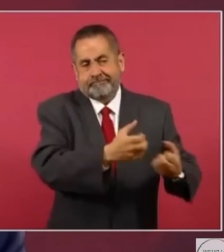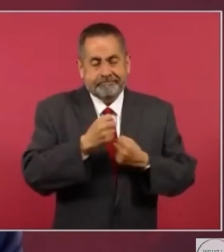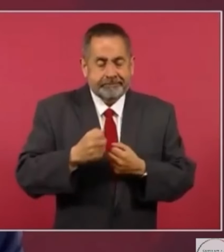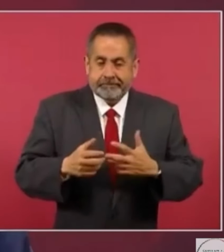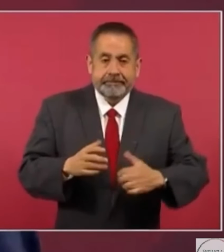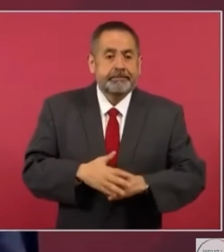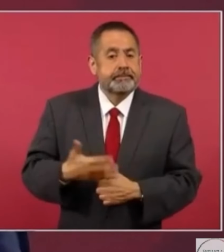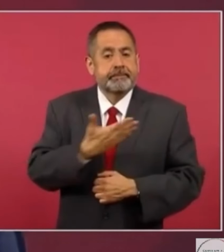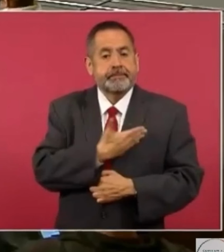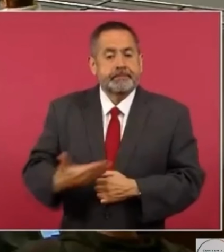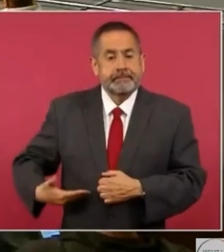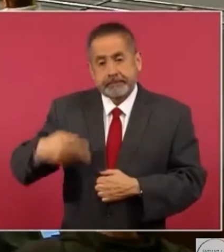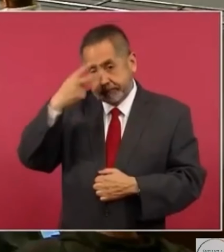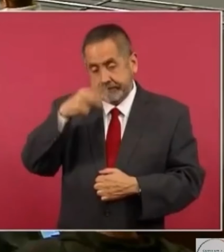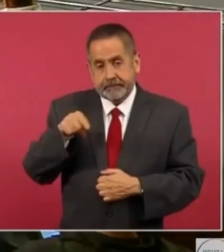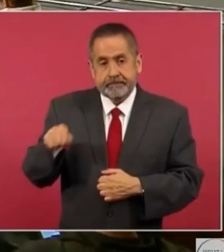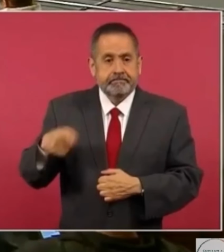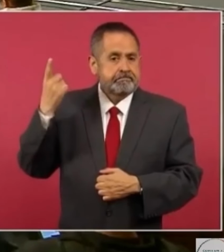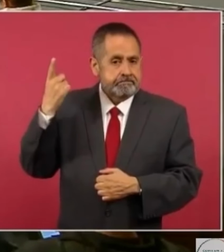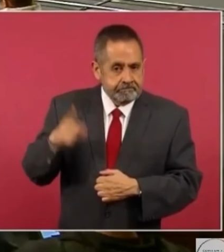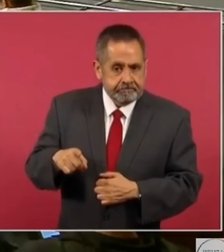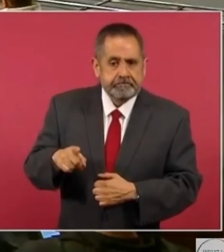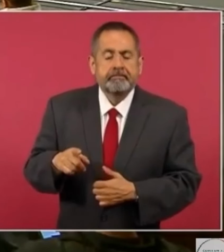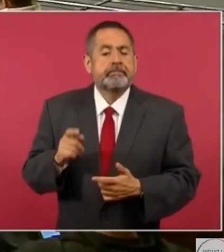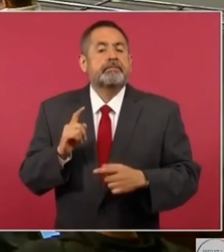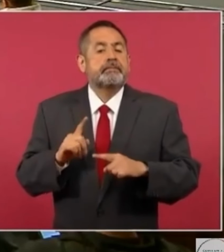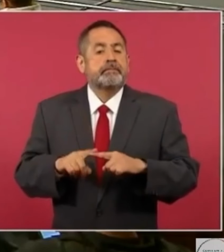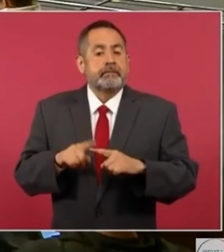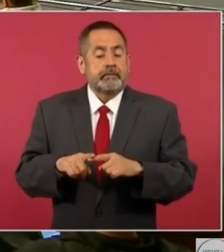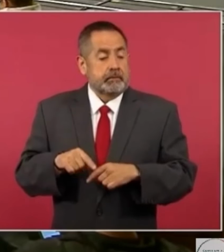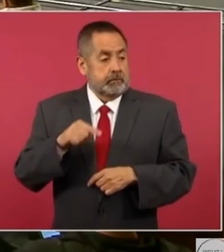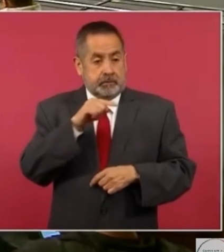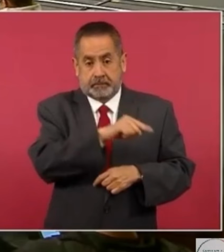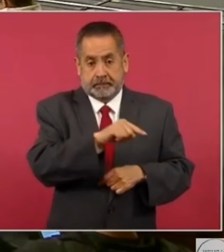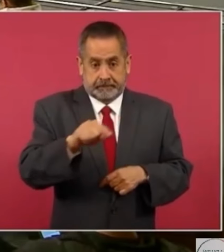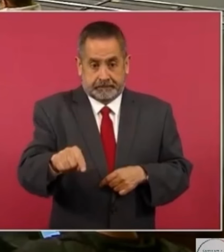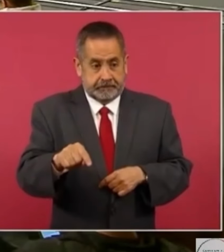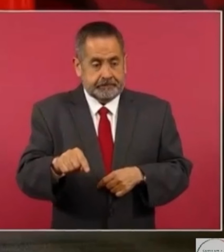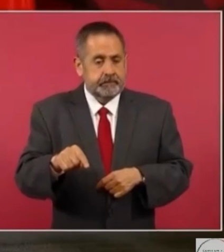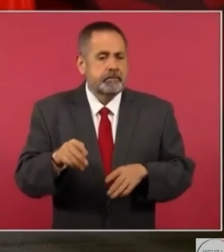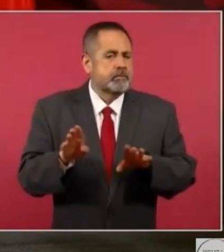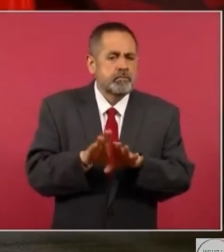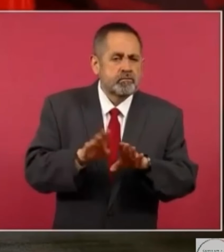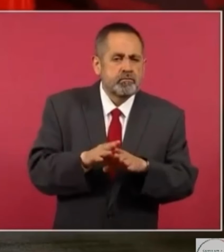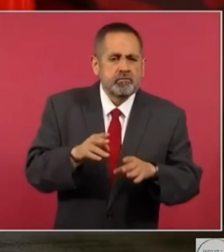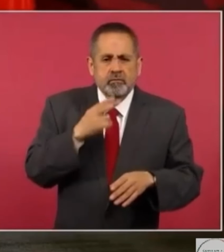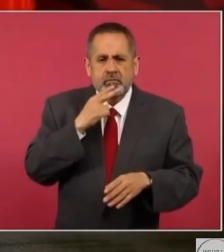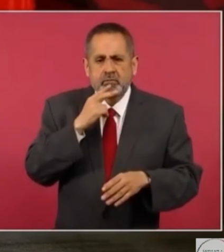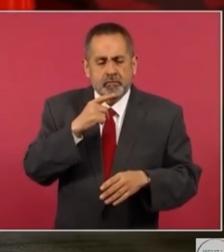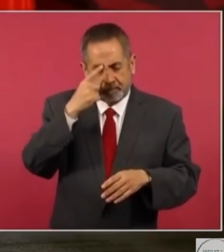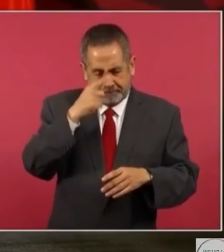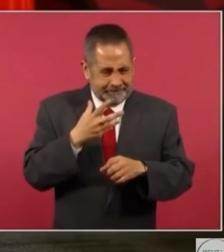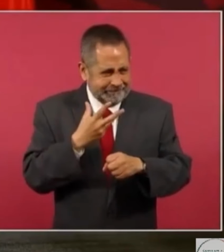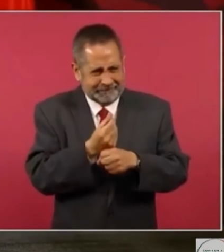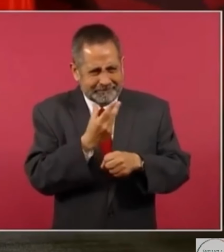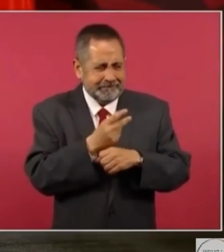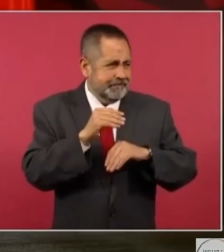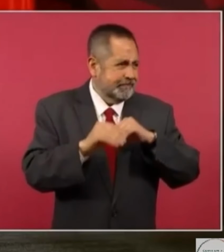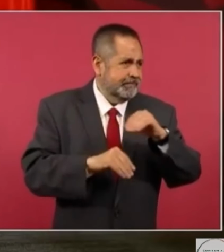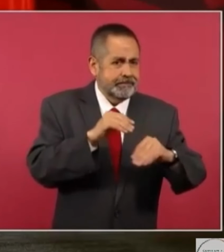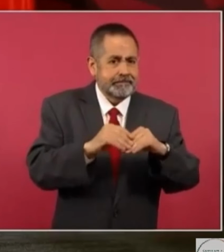El presidente de la República instruyó que estos recursos se usaran en la rehabilitación